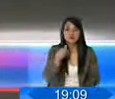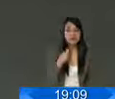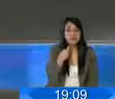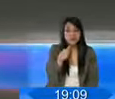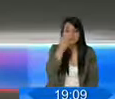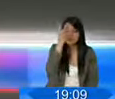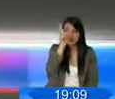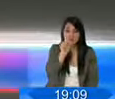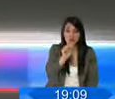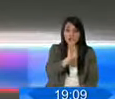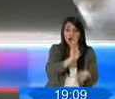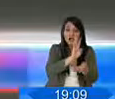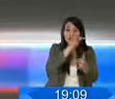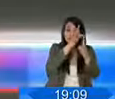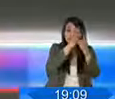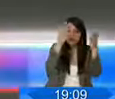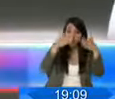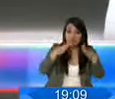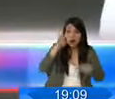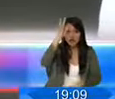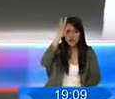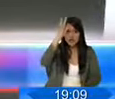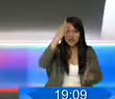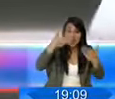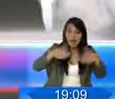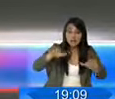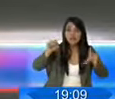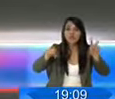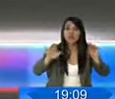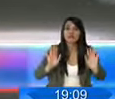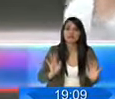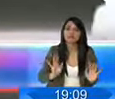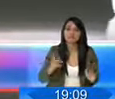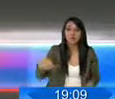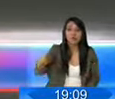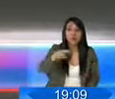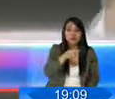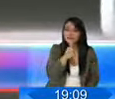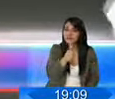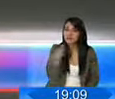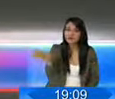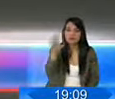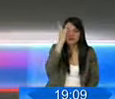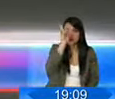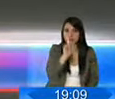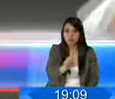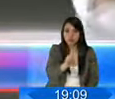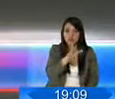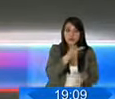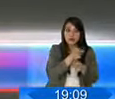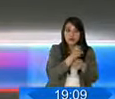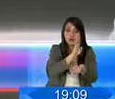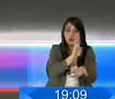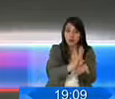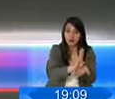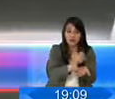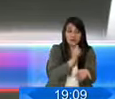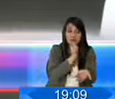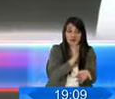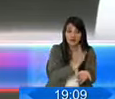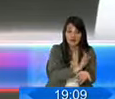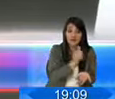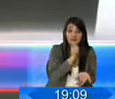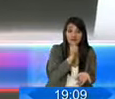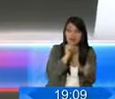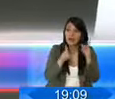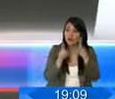que este hospital se termine o que no se termine. De ustedes depende que la Seguridad Social se privatice, como ya